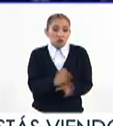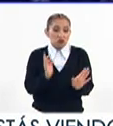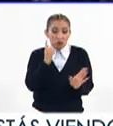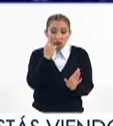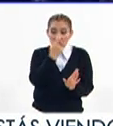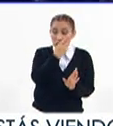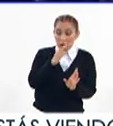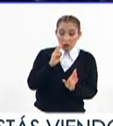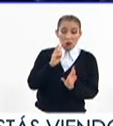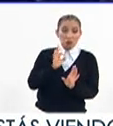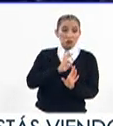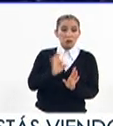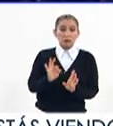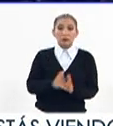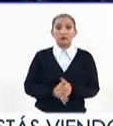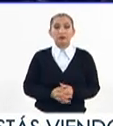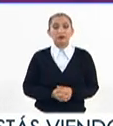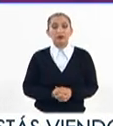puedan